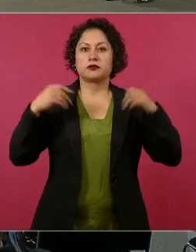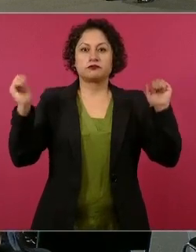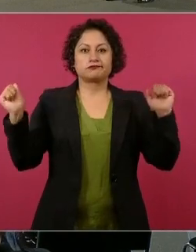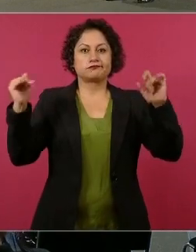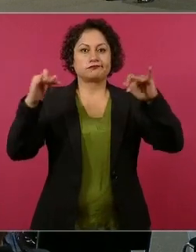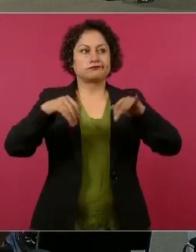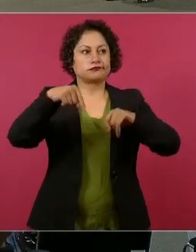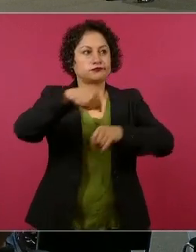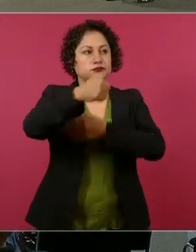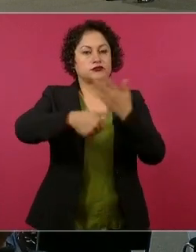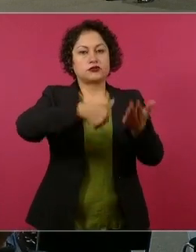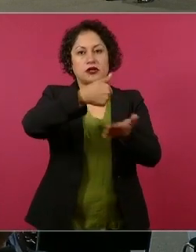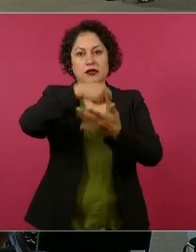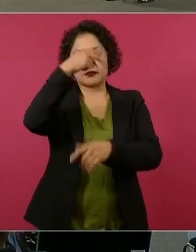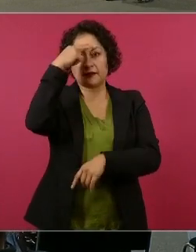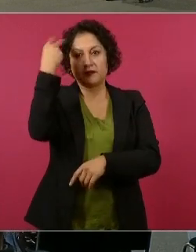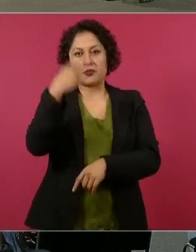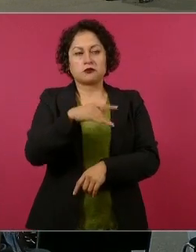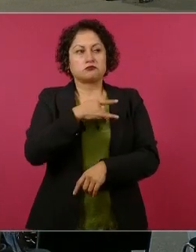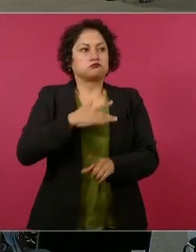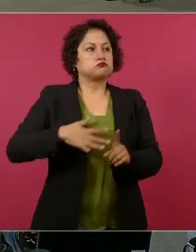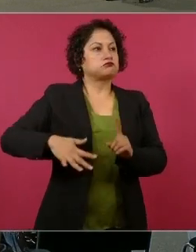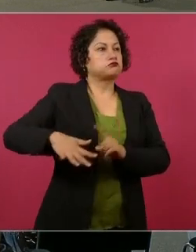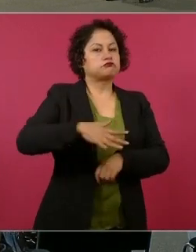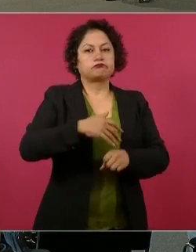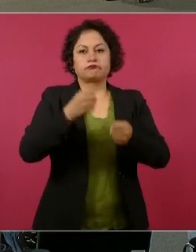Y al país en general.